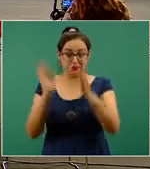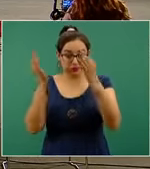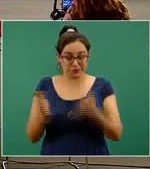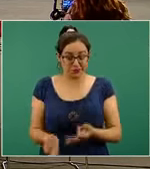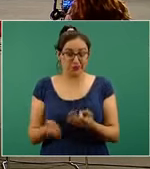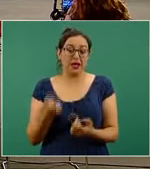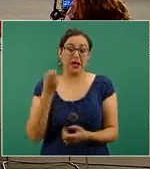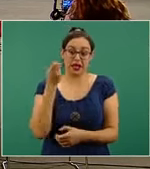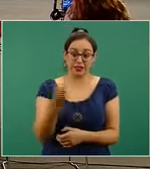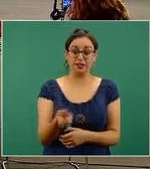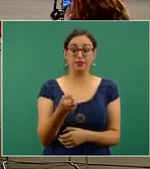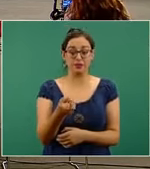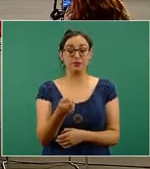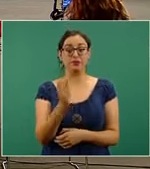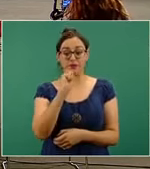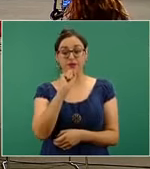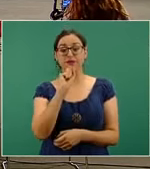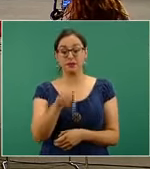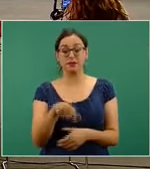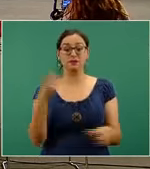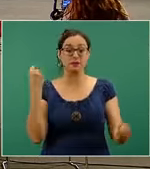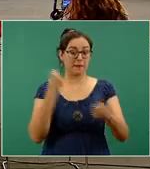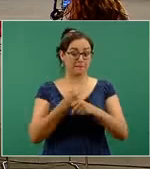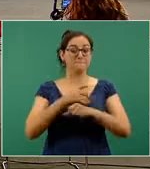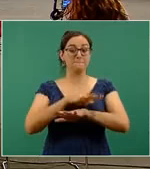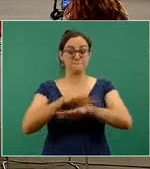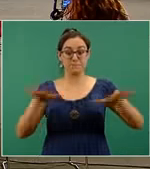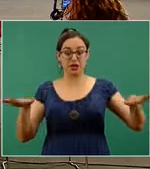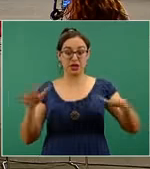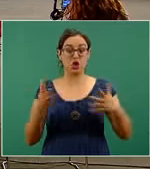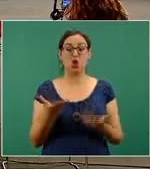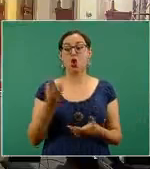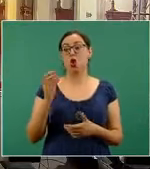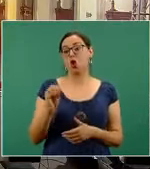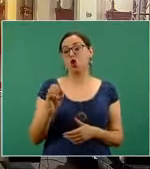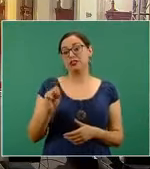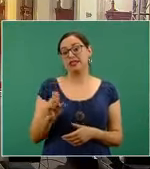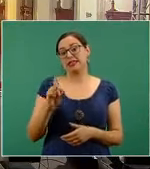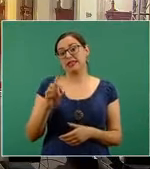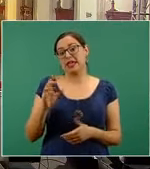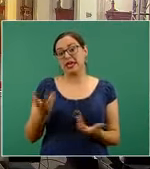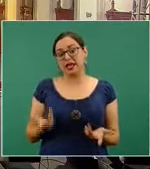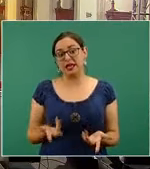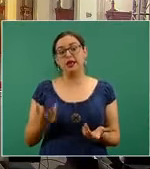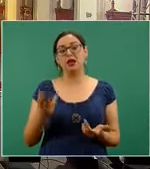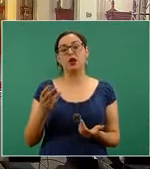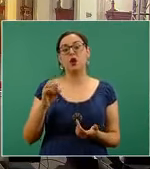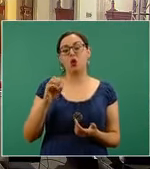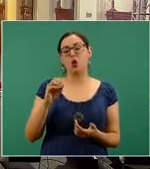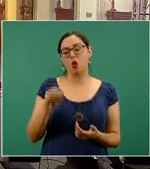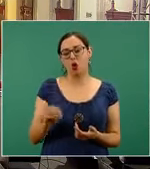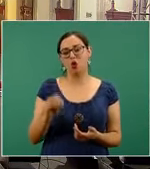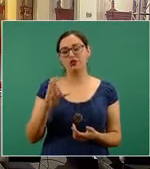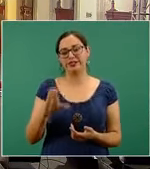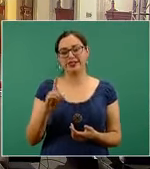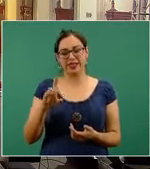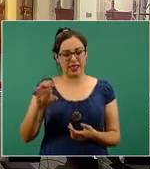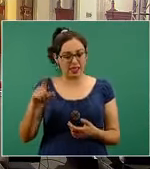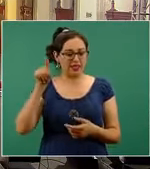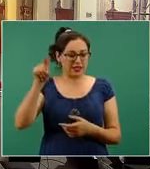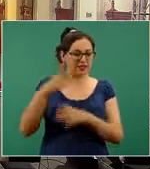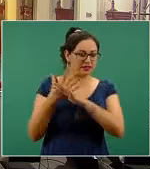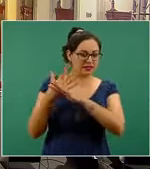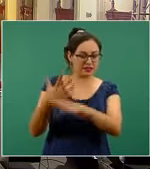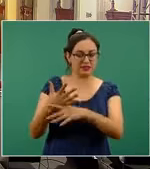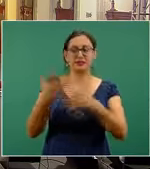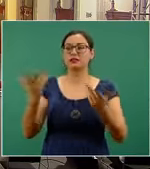pues también hay un muy alto impacto. Eso lo ha dicho la OCDE. Las políticas de más impacto para